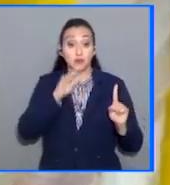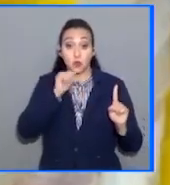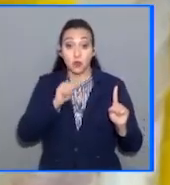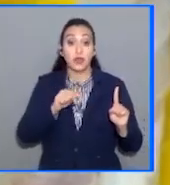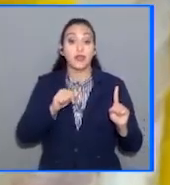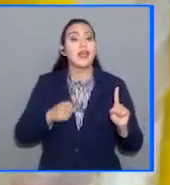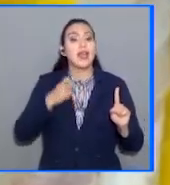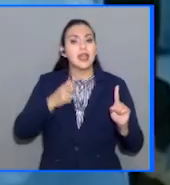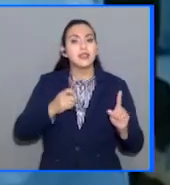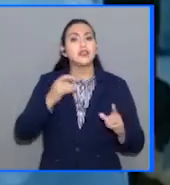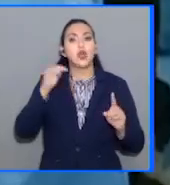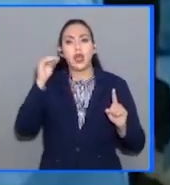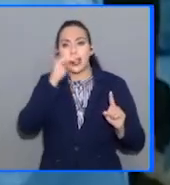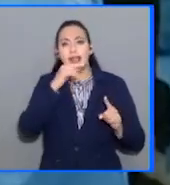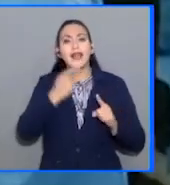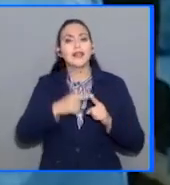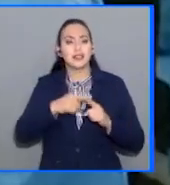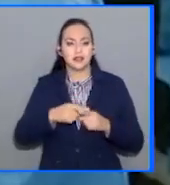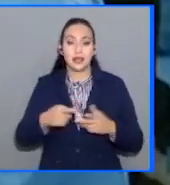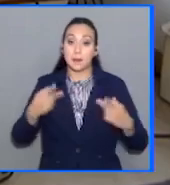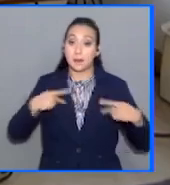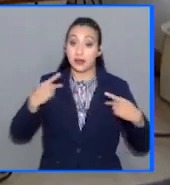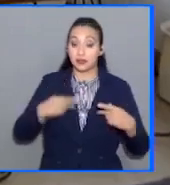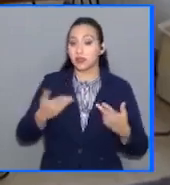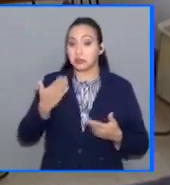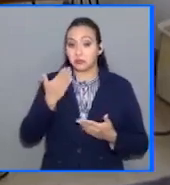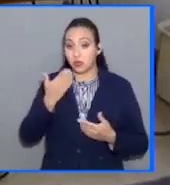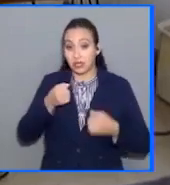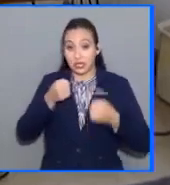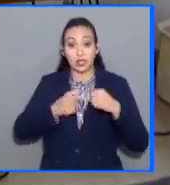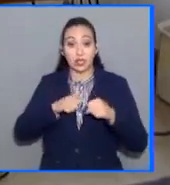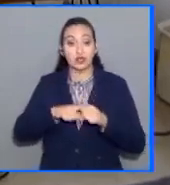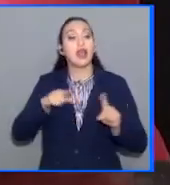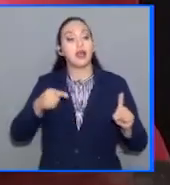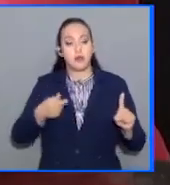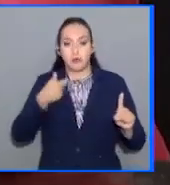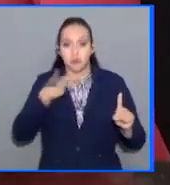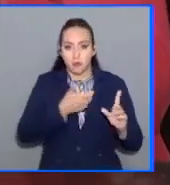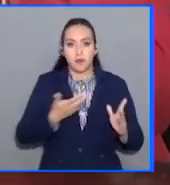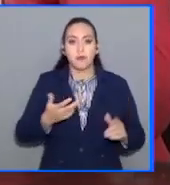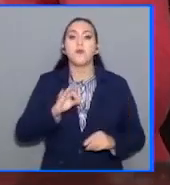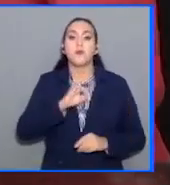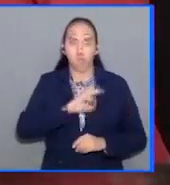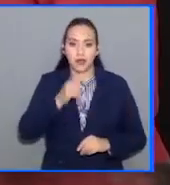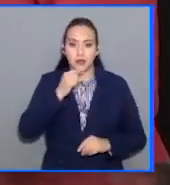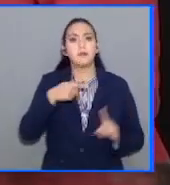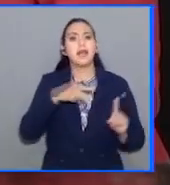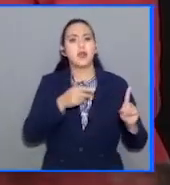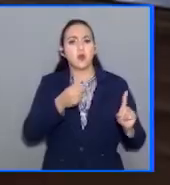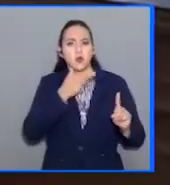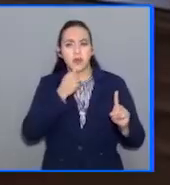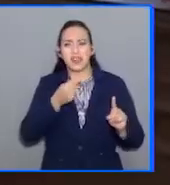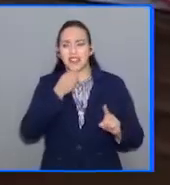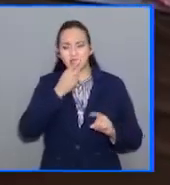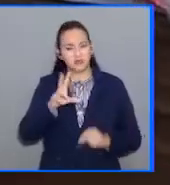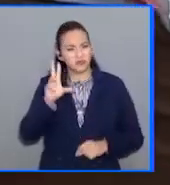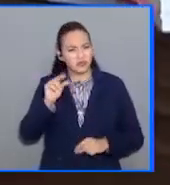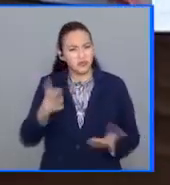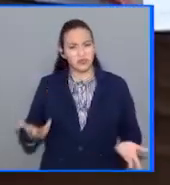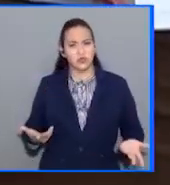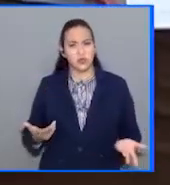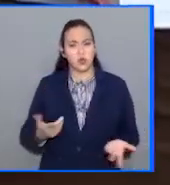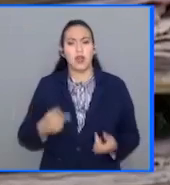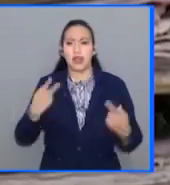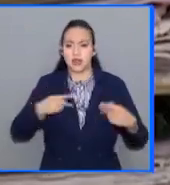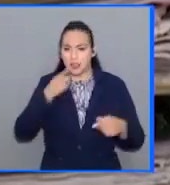a quienes no cuentan con servicios de seguridad social. Al promover un amparo, un juzgado de distrito sobreseyó el juicio respecto